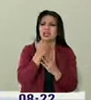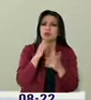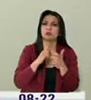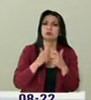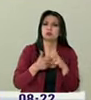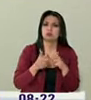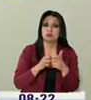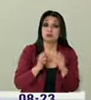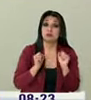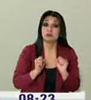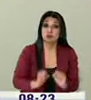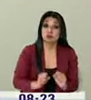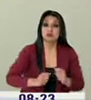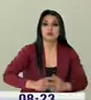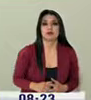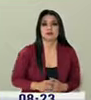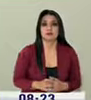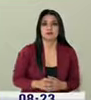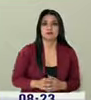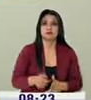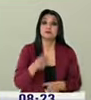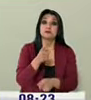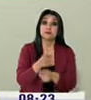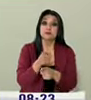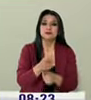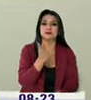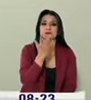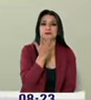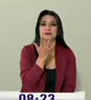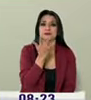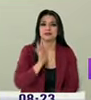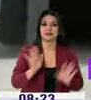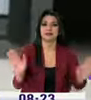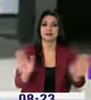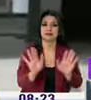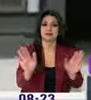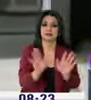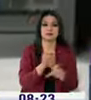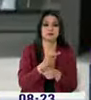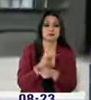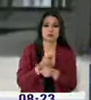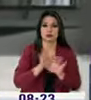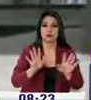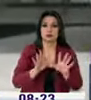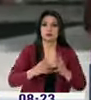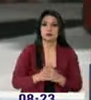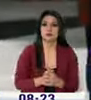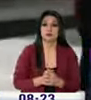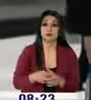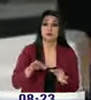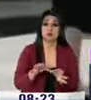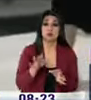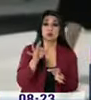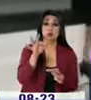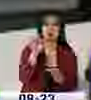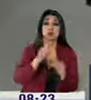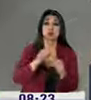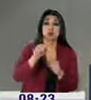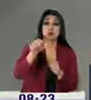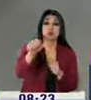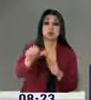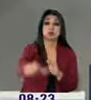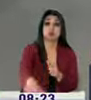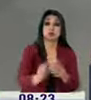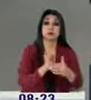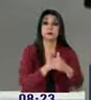tipo de problemas. Entonces es preferible evitar eso. Recalca que el recorrido más largo que hará el metro